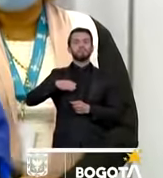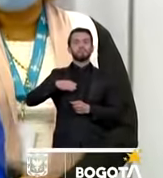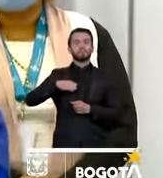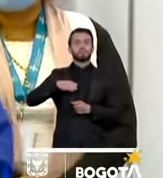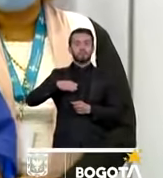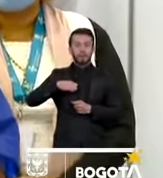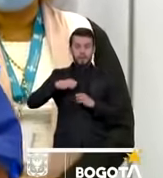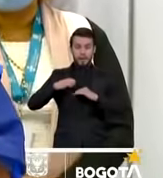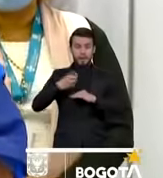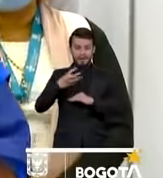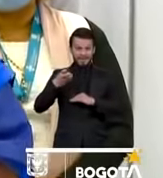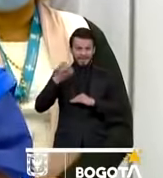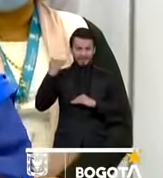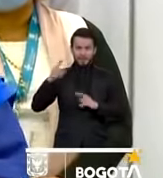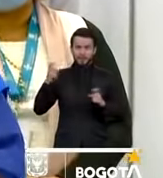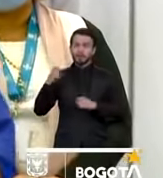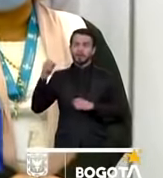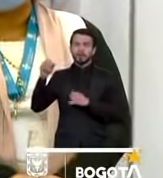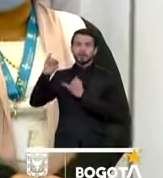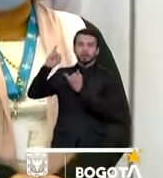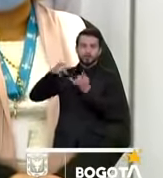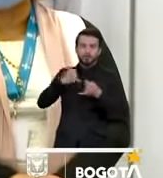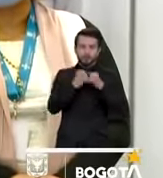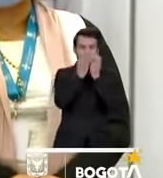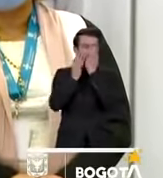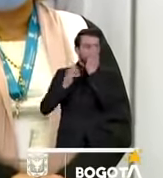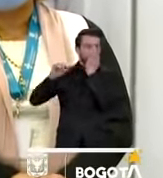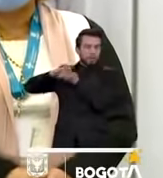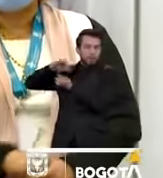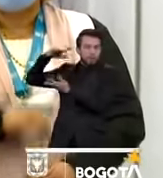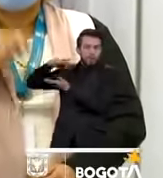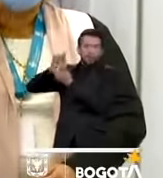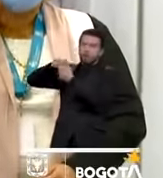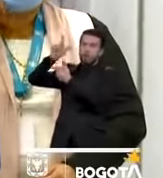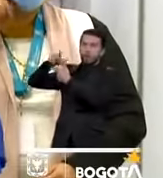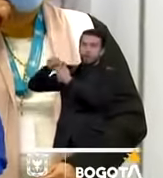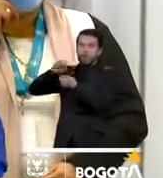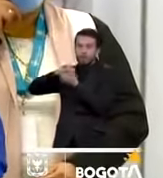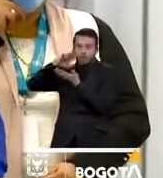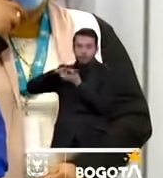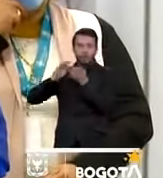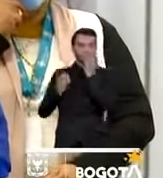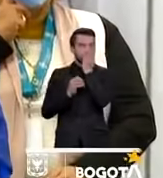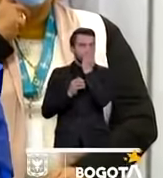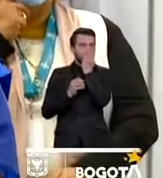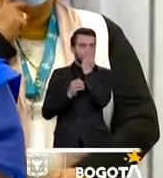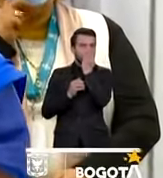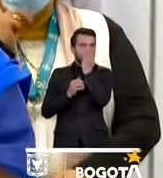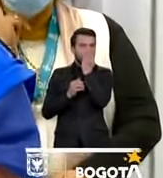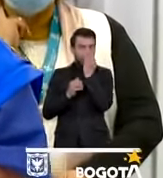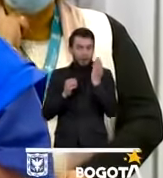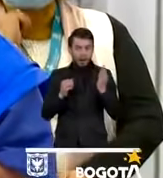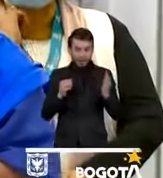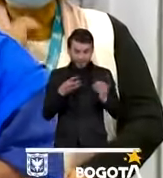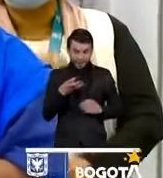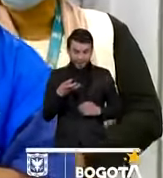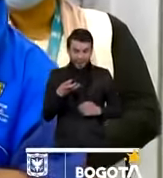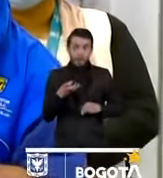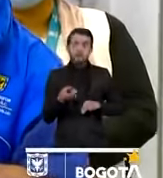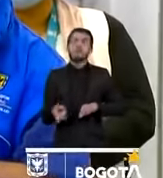esas 300 ya han subido a 540. ¿Esto qué significa? Tenemos 540 para atender